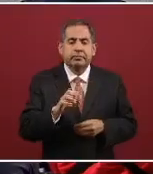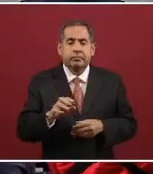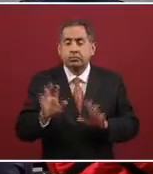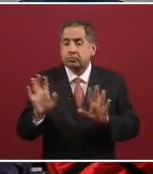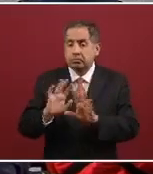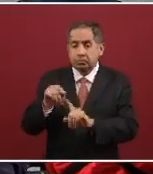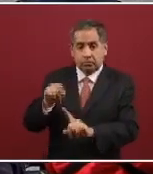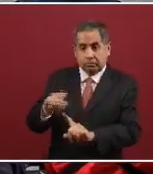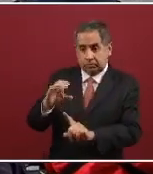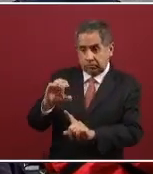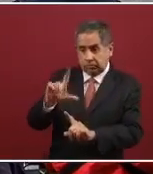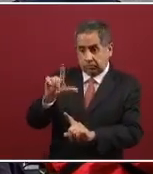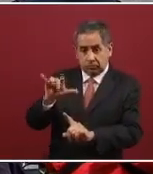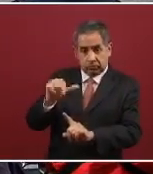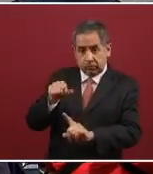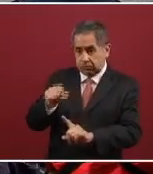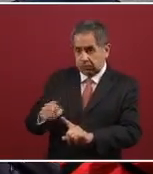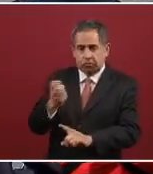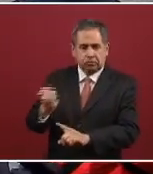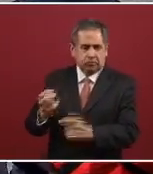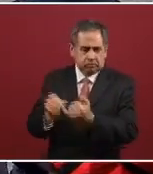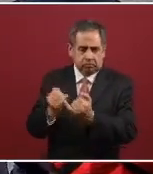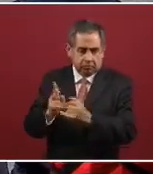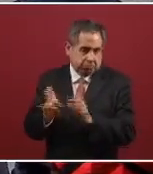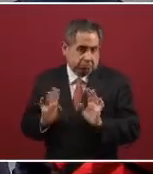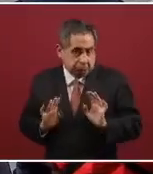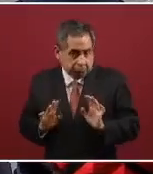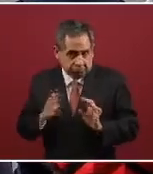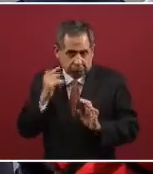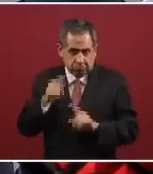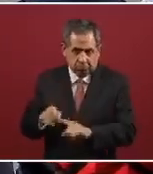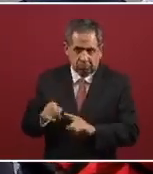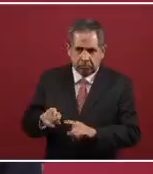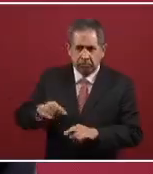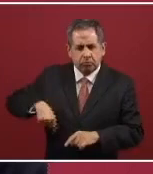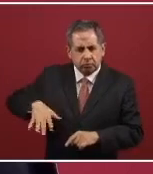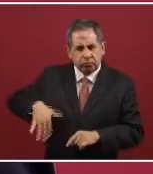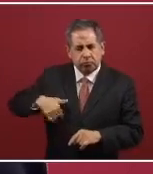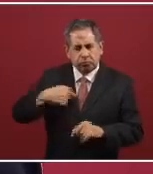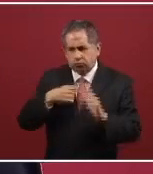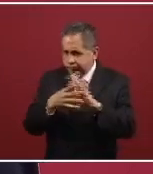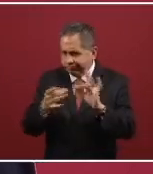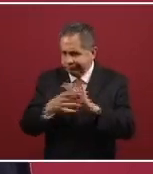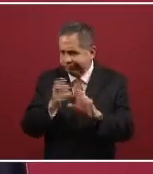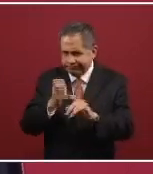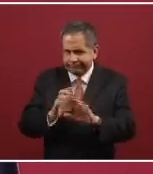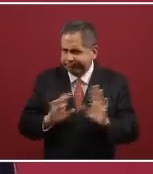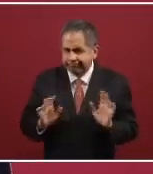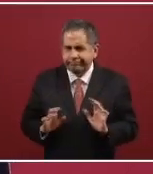haciendo Claudia, eso sí. Es. O sea, como lo expliqué,